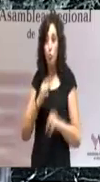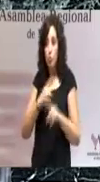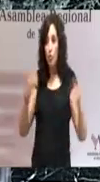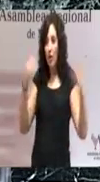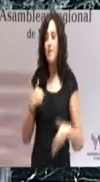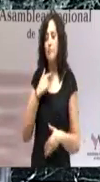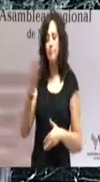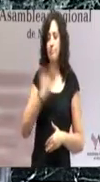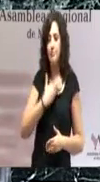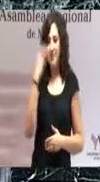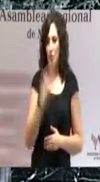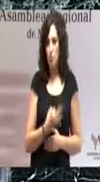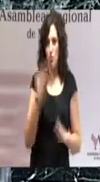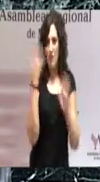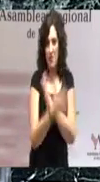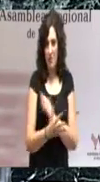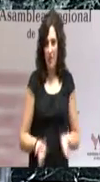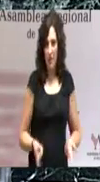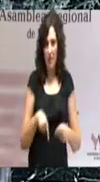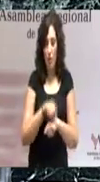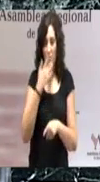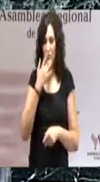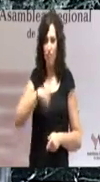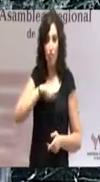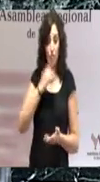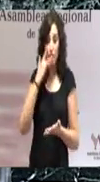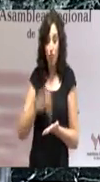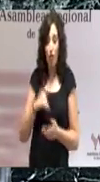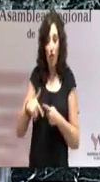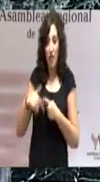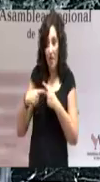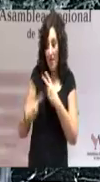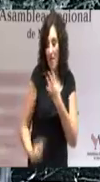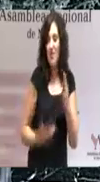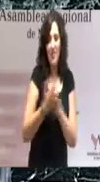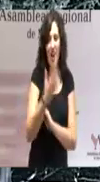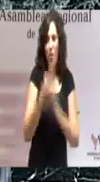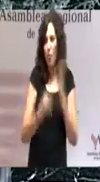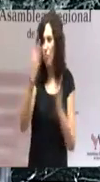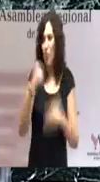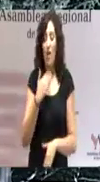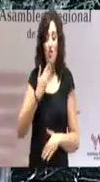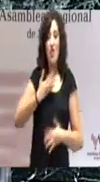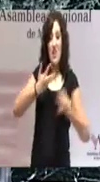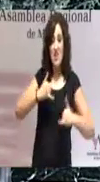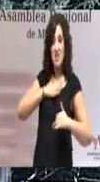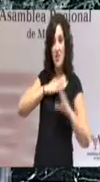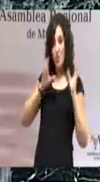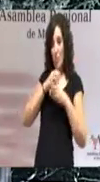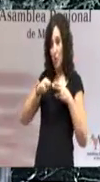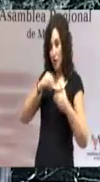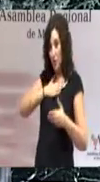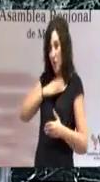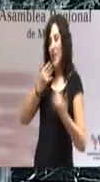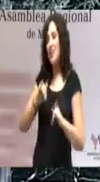Sánchez. Seríamos injustos. Y yo no estoy dispuesto a ser injusto con nadie, ni de mi partido ni de enfrente. Y lo he demostrado,